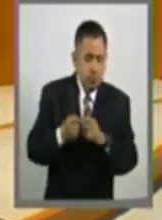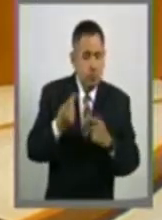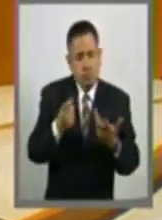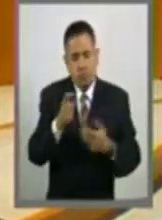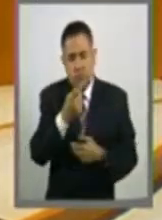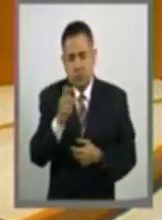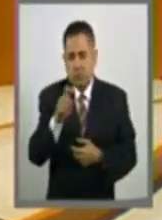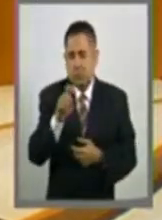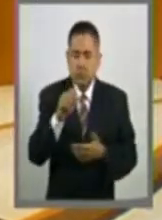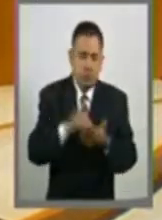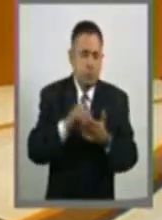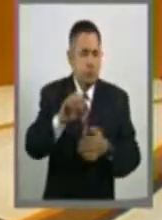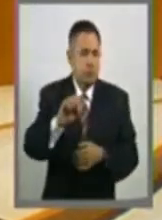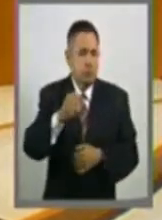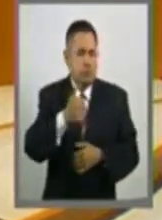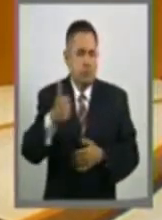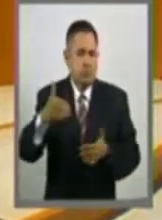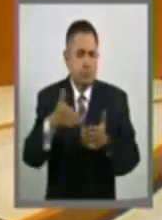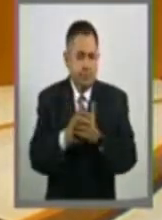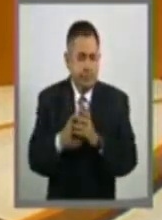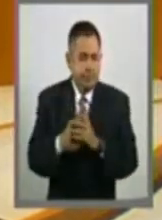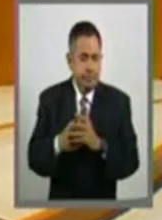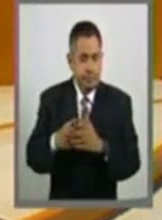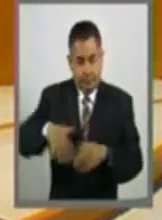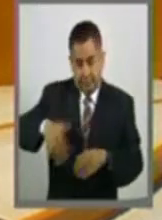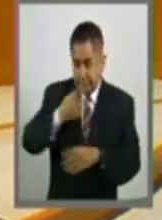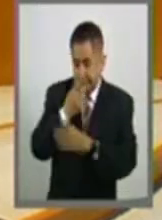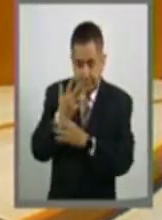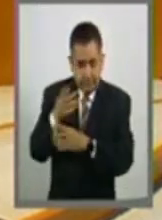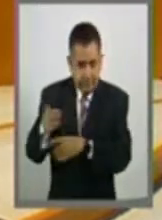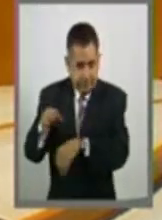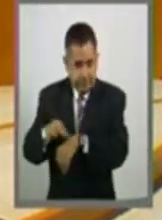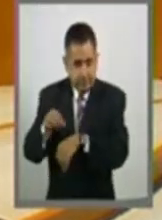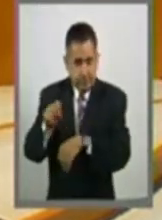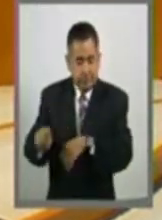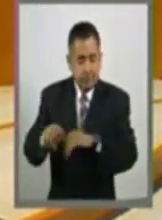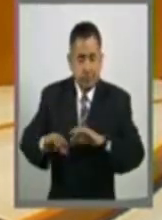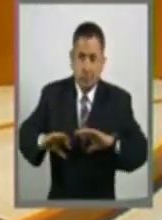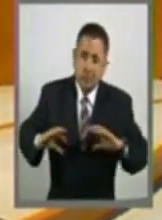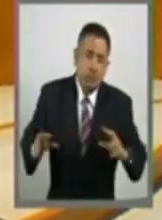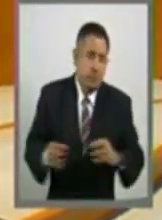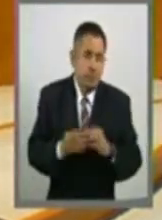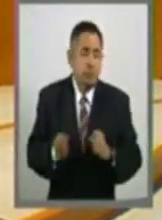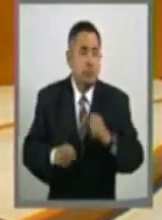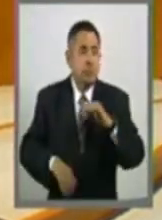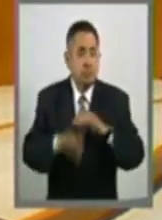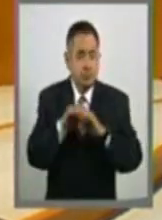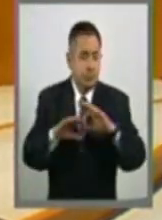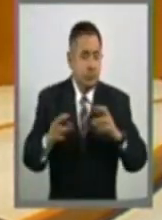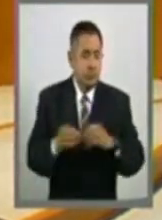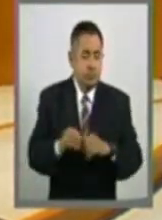los 66,000 de que nos refiere el doctor Yamamoto, los montos estimados serían de